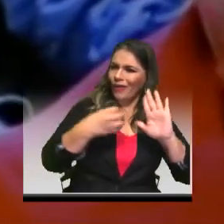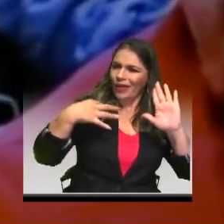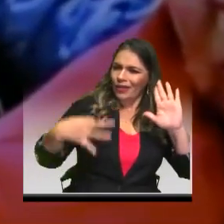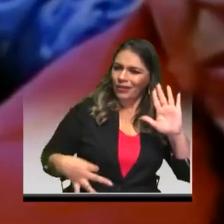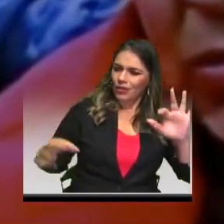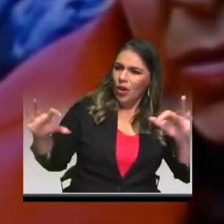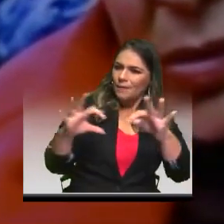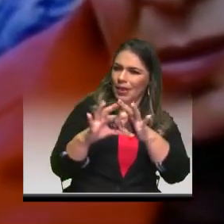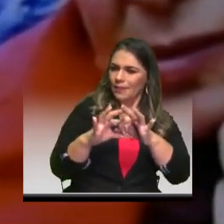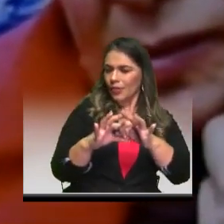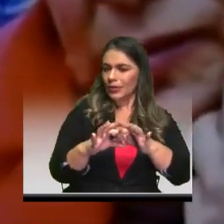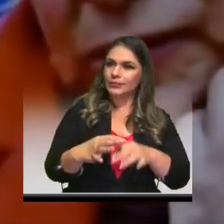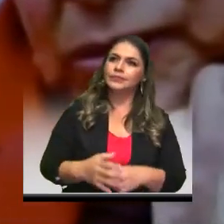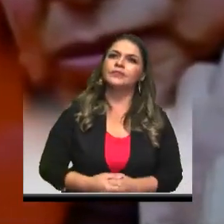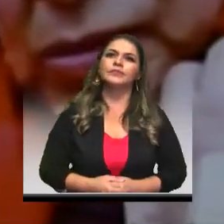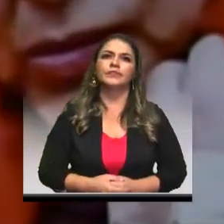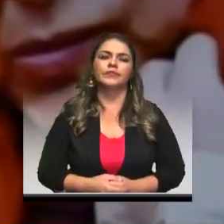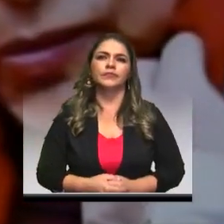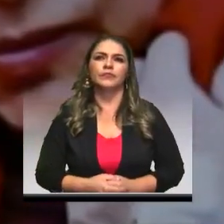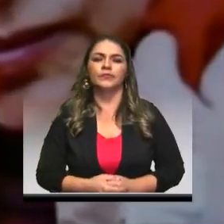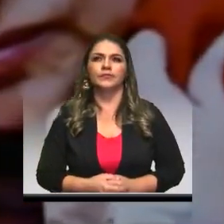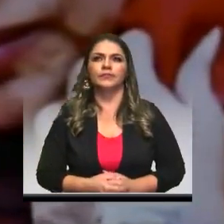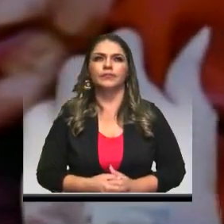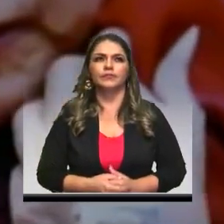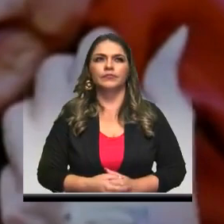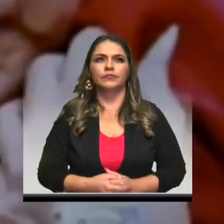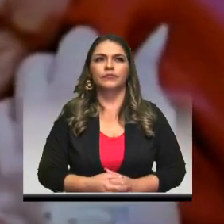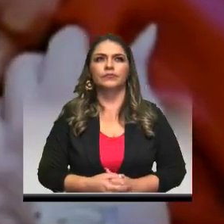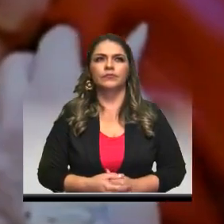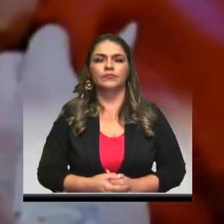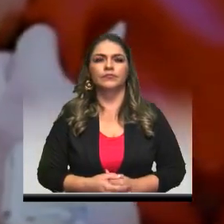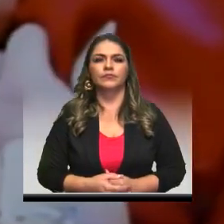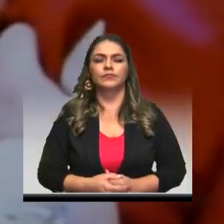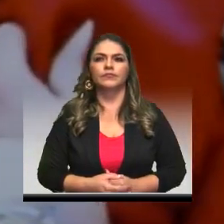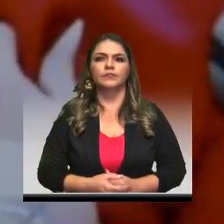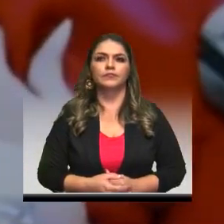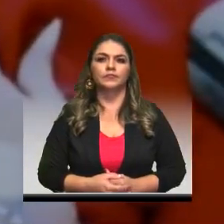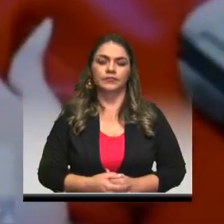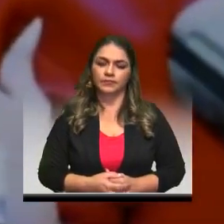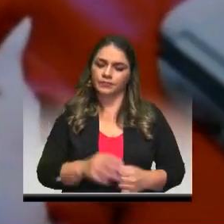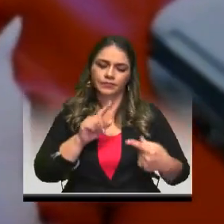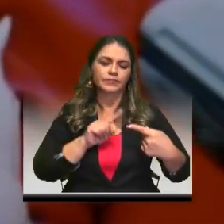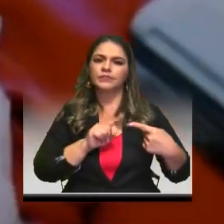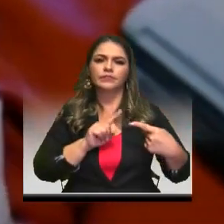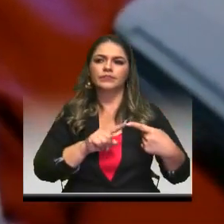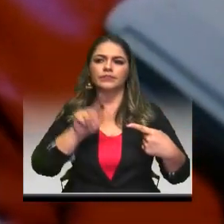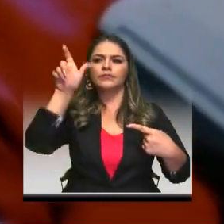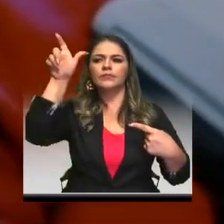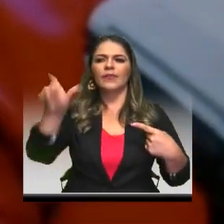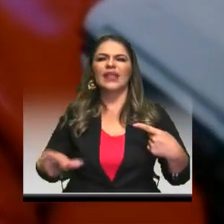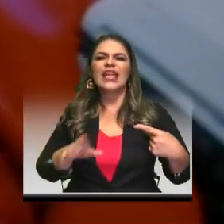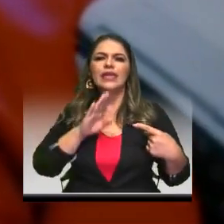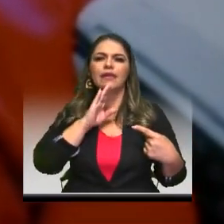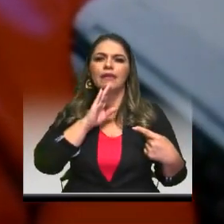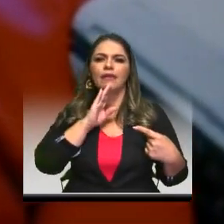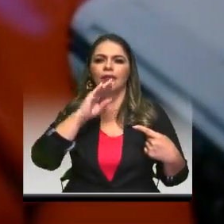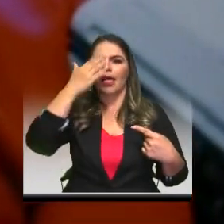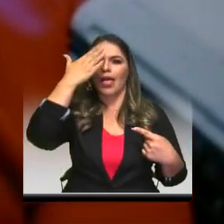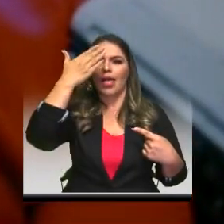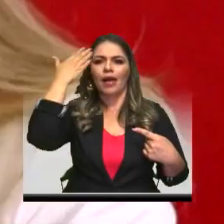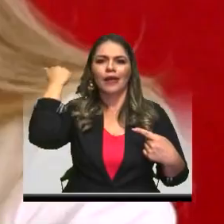cruzar? Bueno, el principio básico es nunca olvides con quién estás o ante quién estás, ¿de